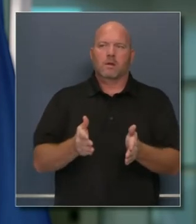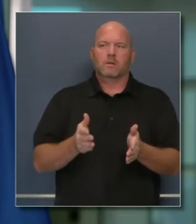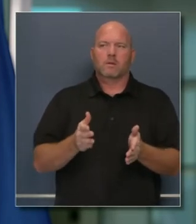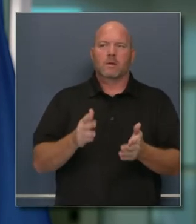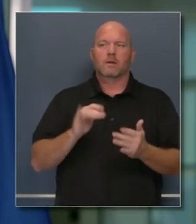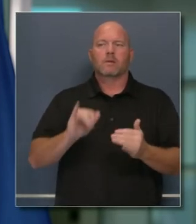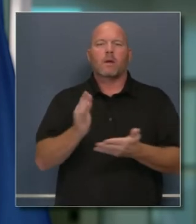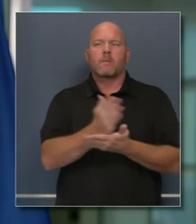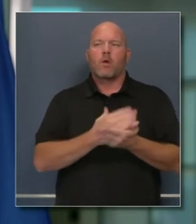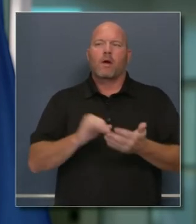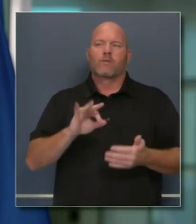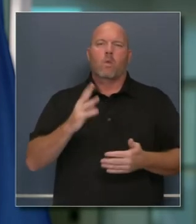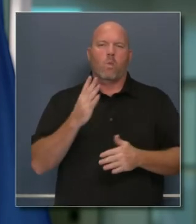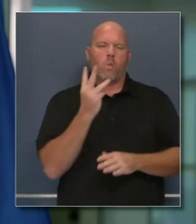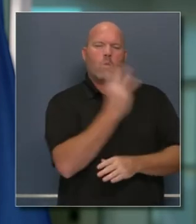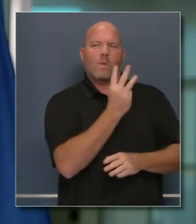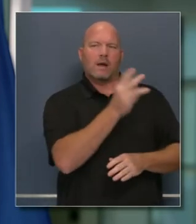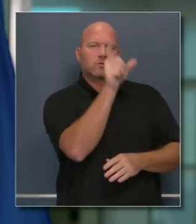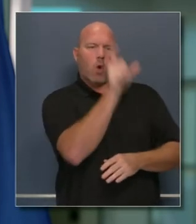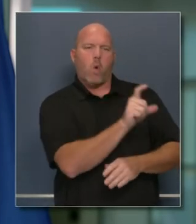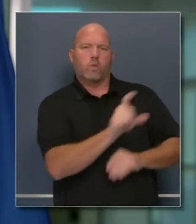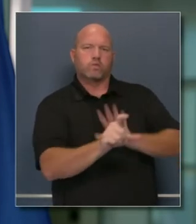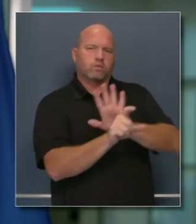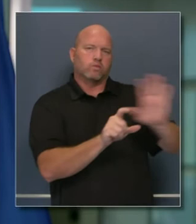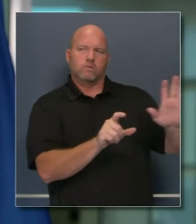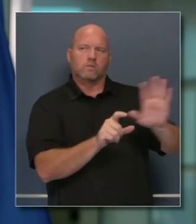constructo muy formal que hemos construido en esta